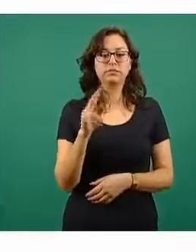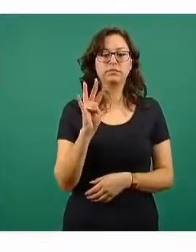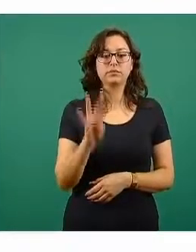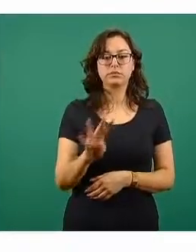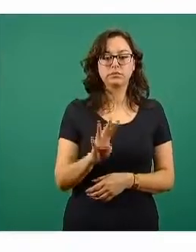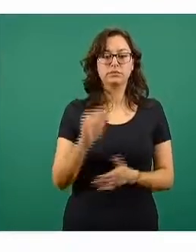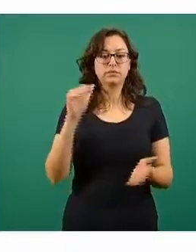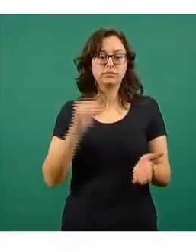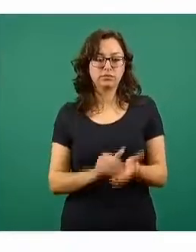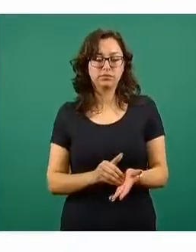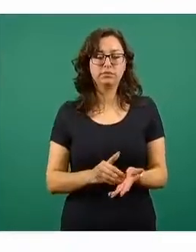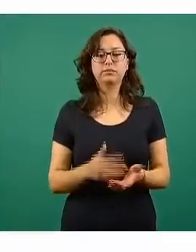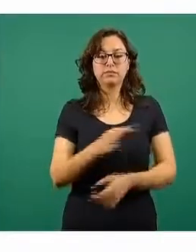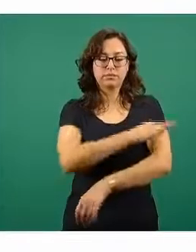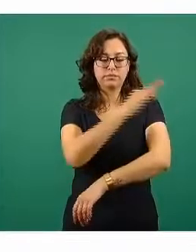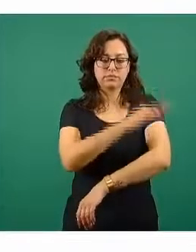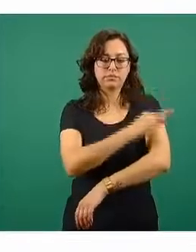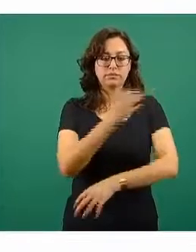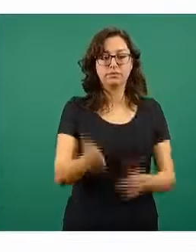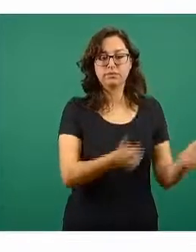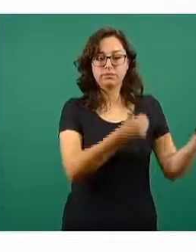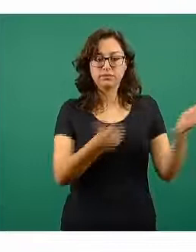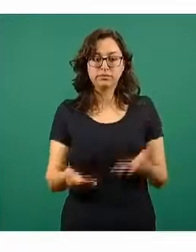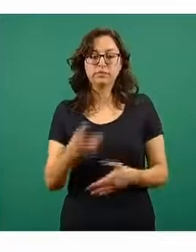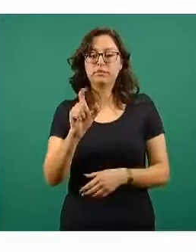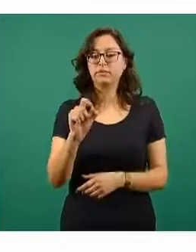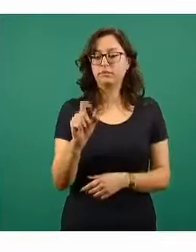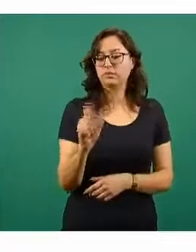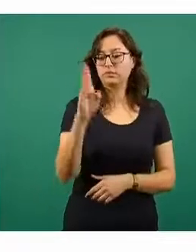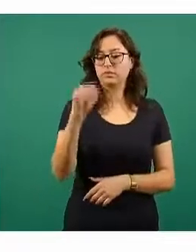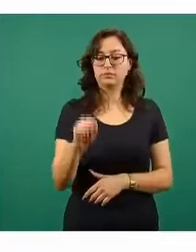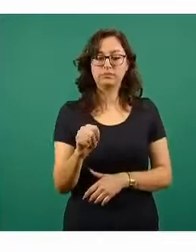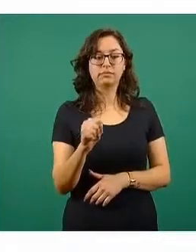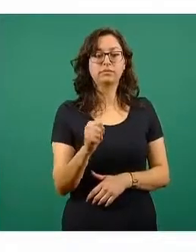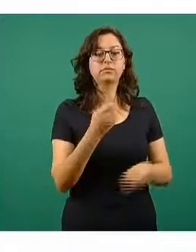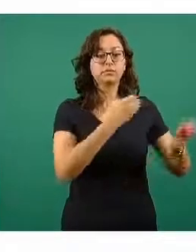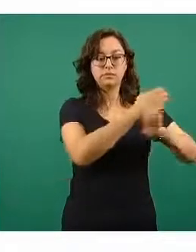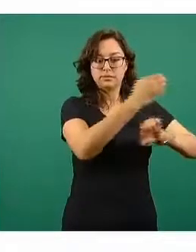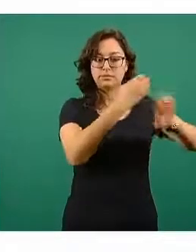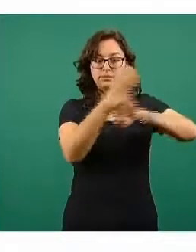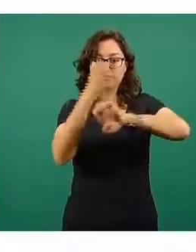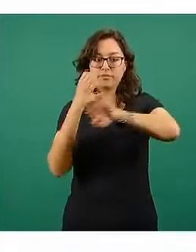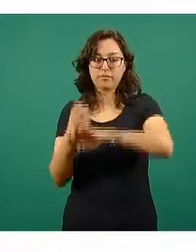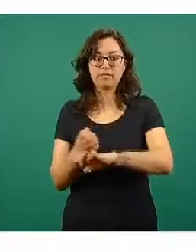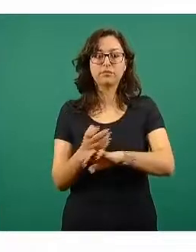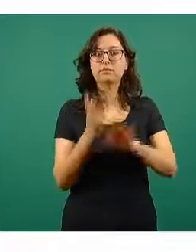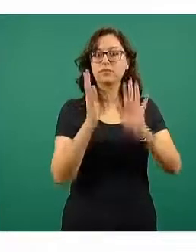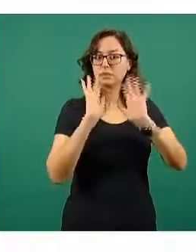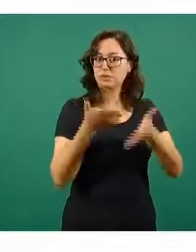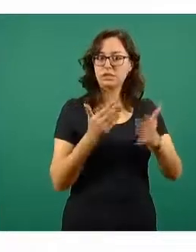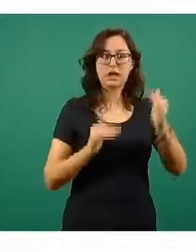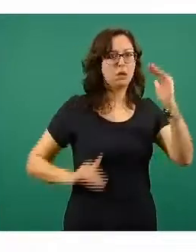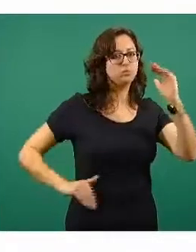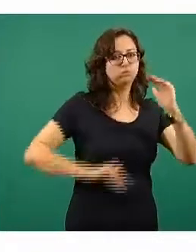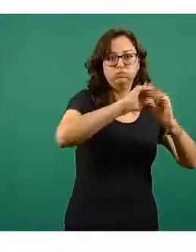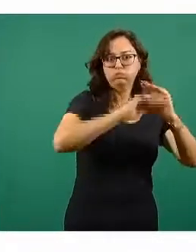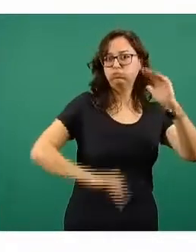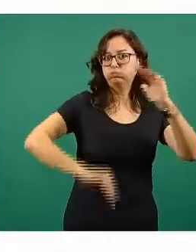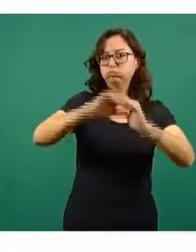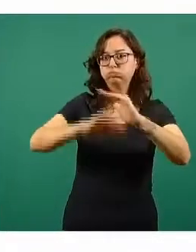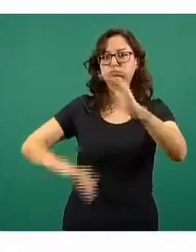219.375 dosis. 29 de las 32 entidades federativas ya están con haber cumplido más